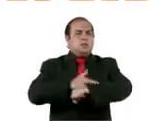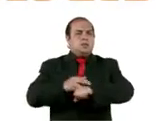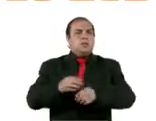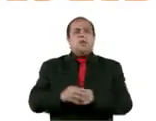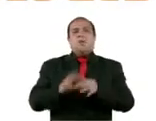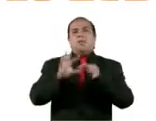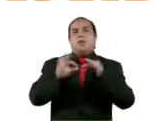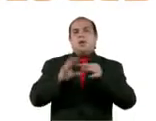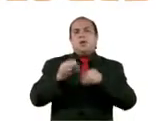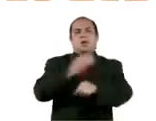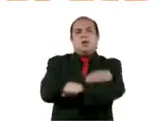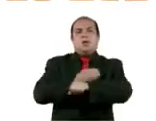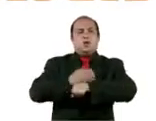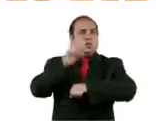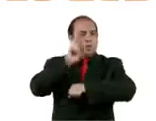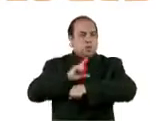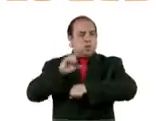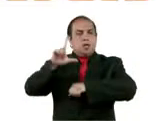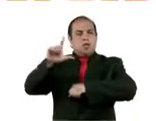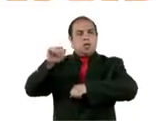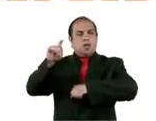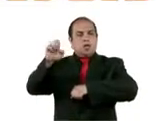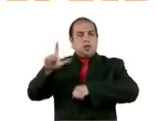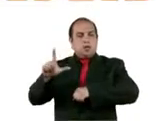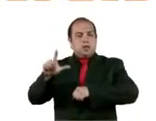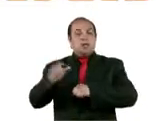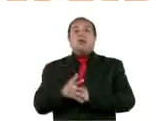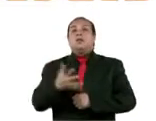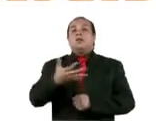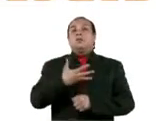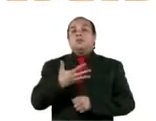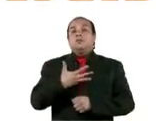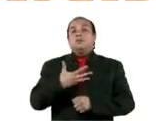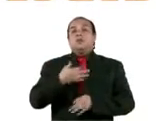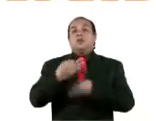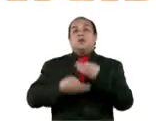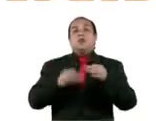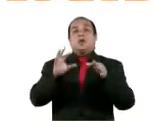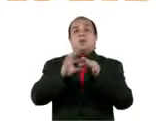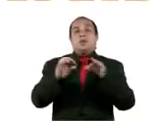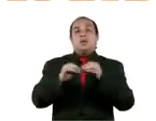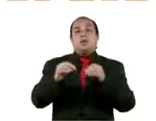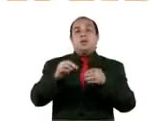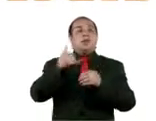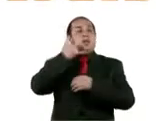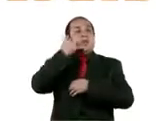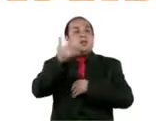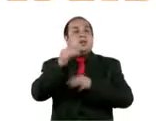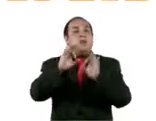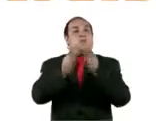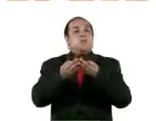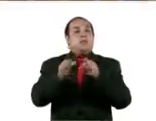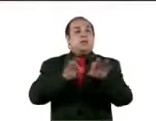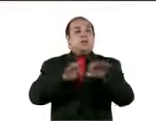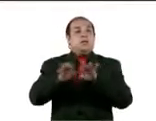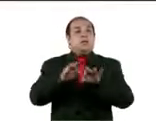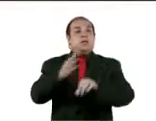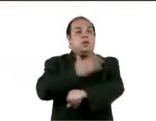Locatel, que tiene todos los detalles de la llamada y de las formas como estaremos trabajando de manera